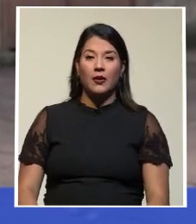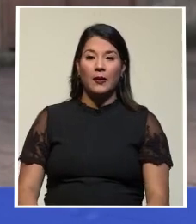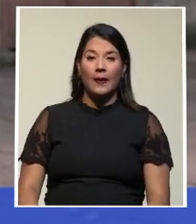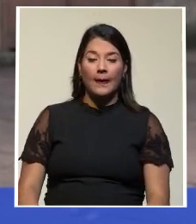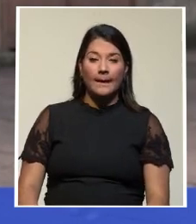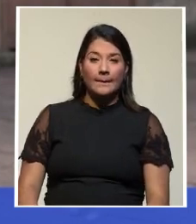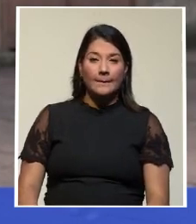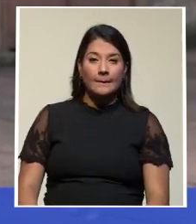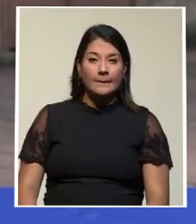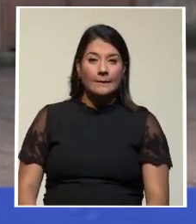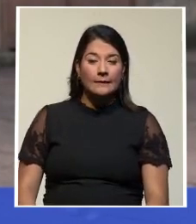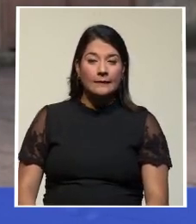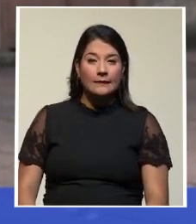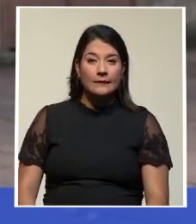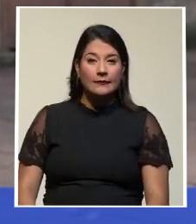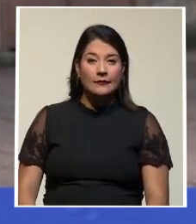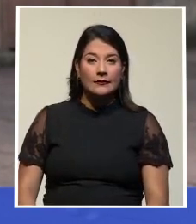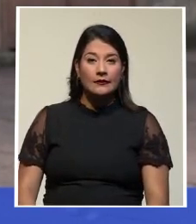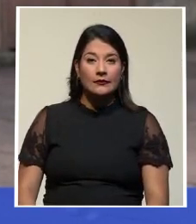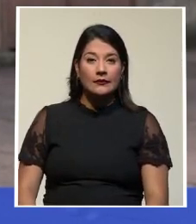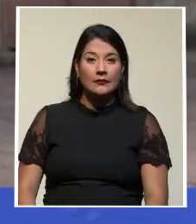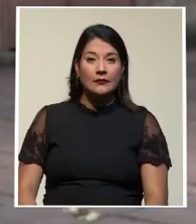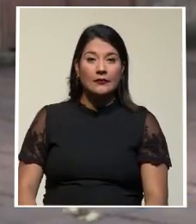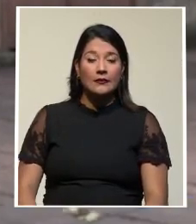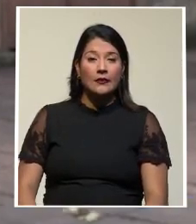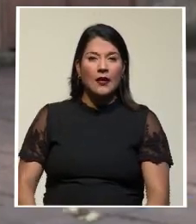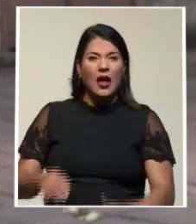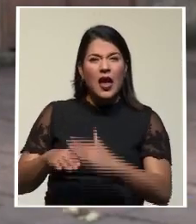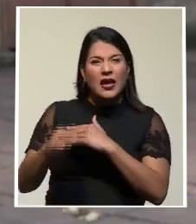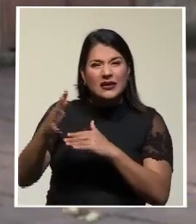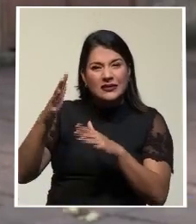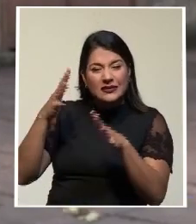Panamá, no, pero no en la ciudad de Panamá, aún estaba